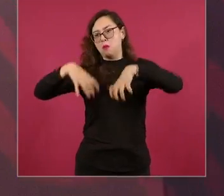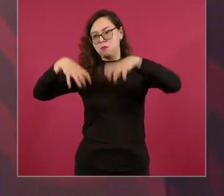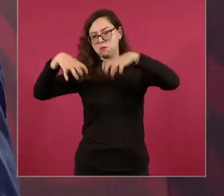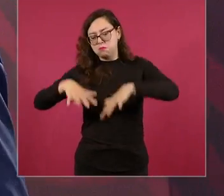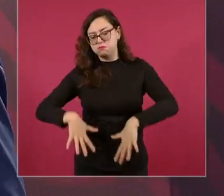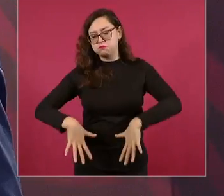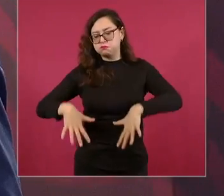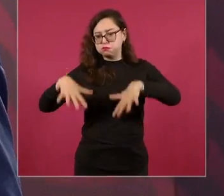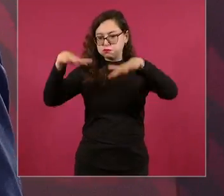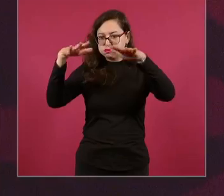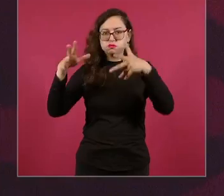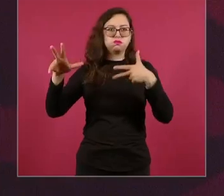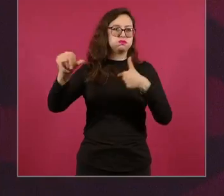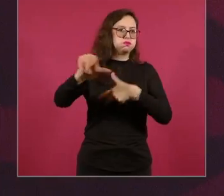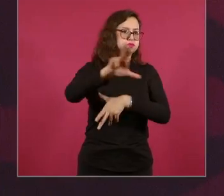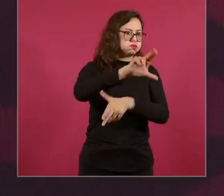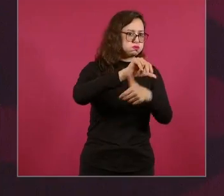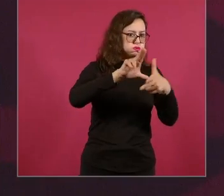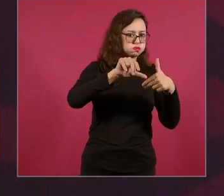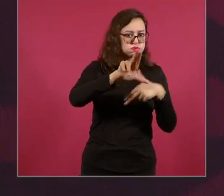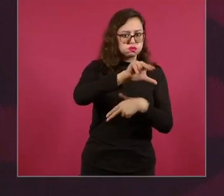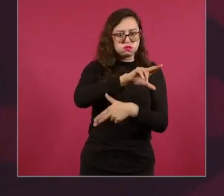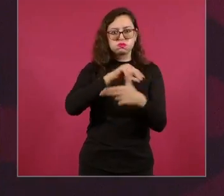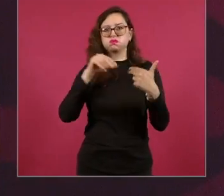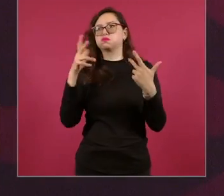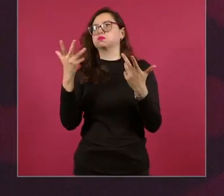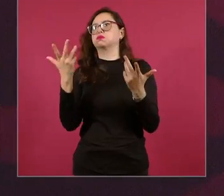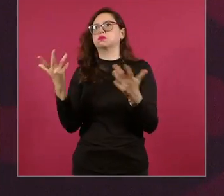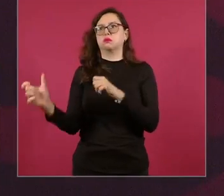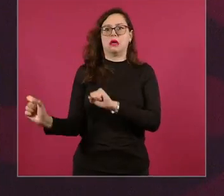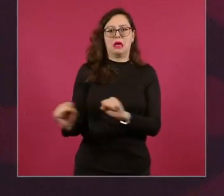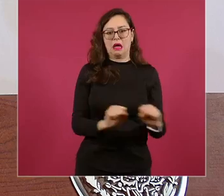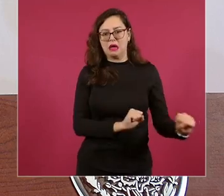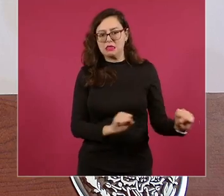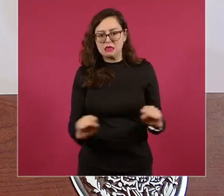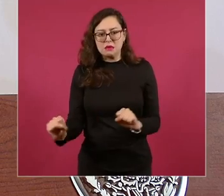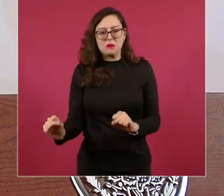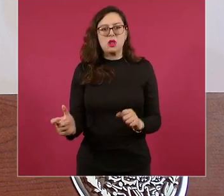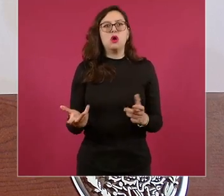huracanes inundaciones temblores